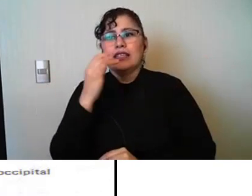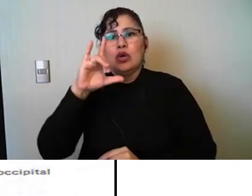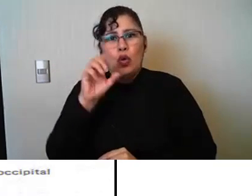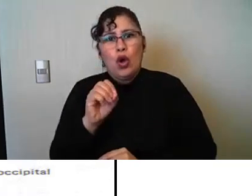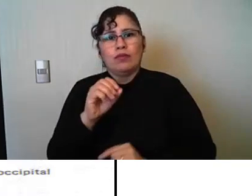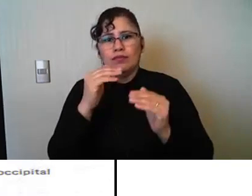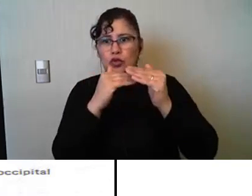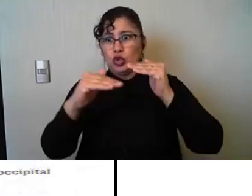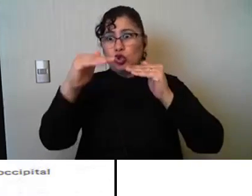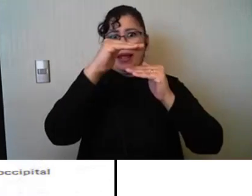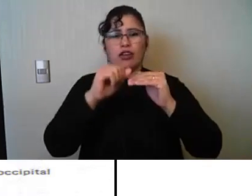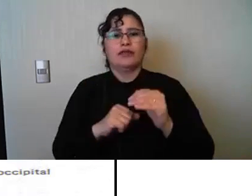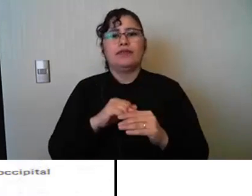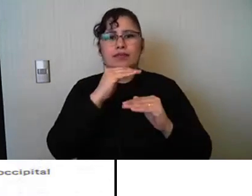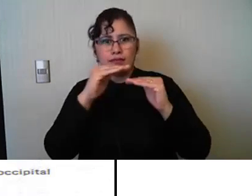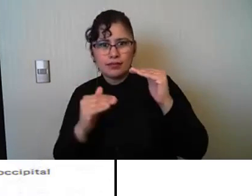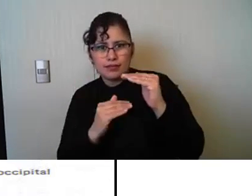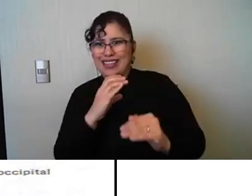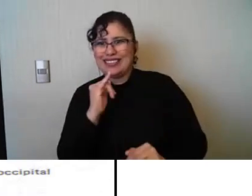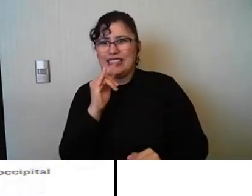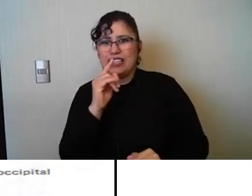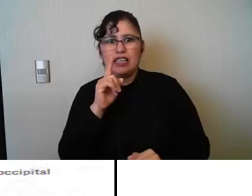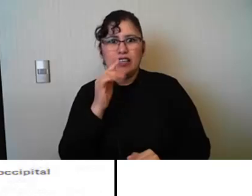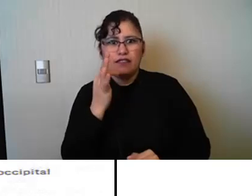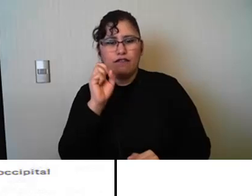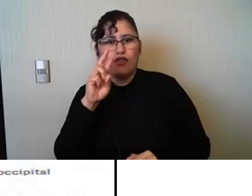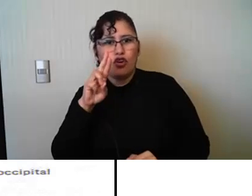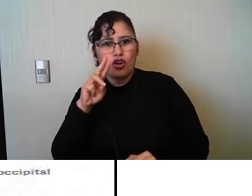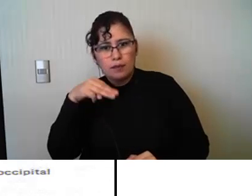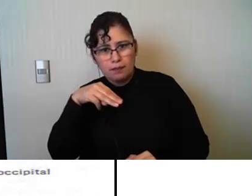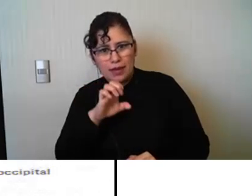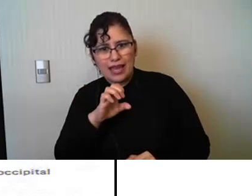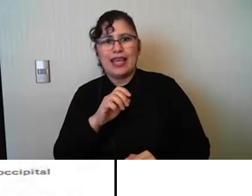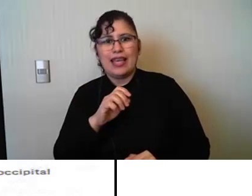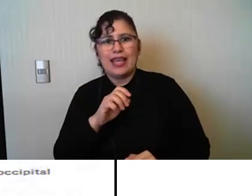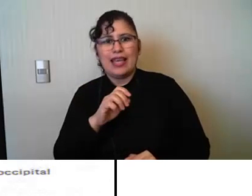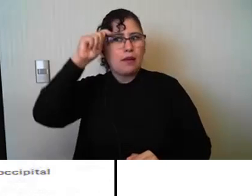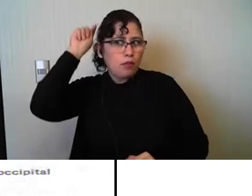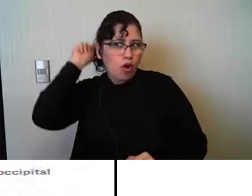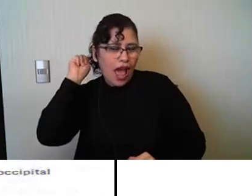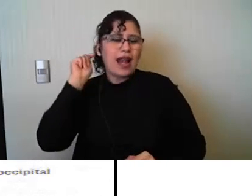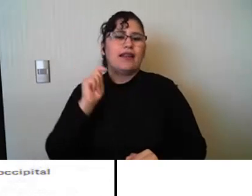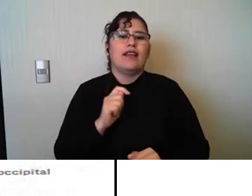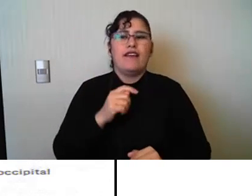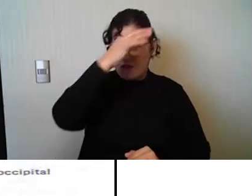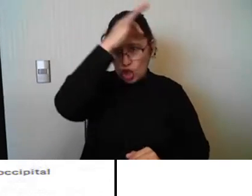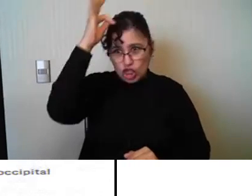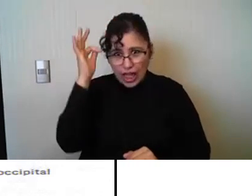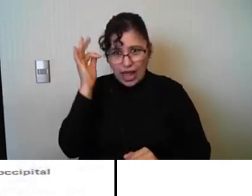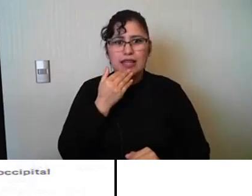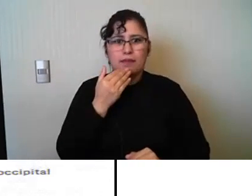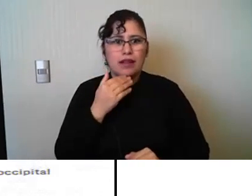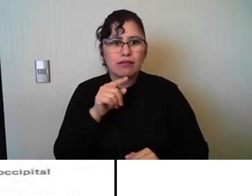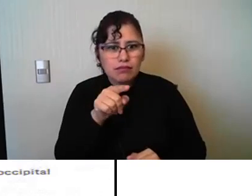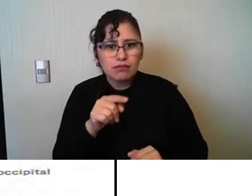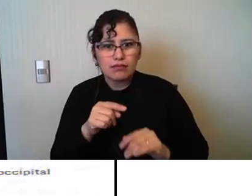el fascículo unciforme, ¿cierto? Temporal y frontal, los fascículos cortos o arqueados marcados acá,